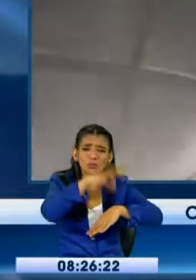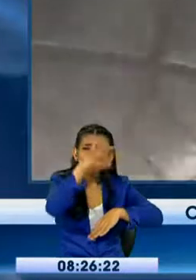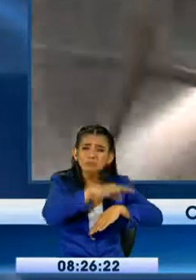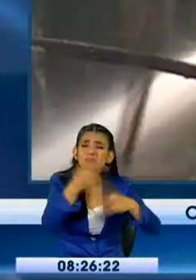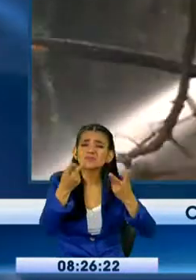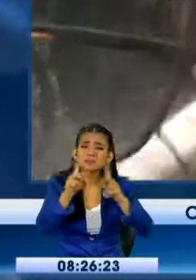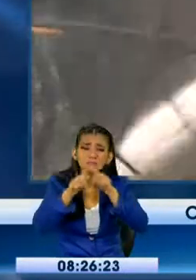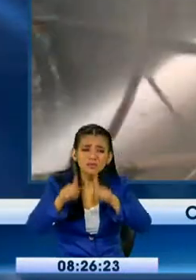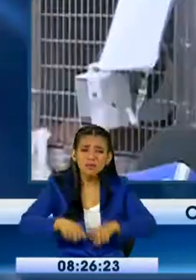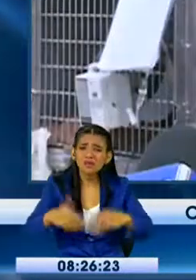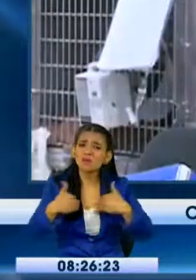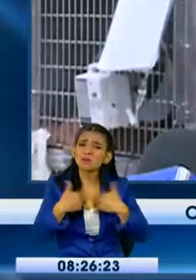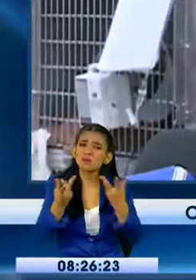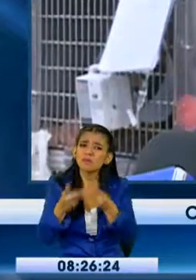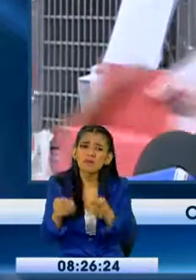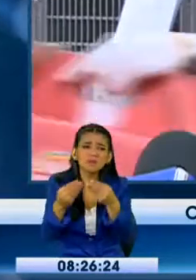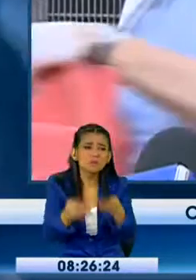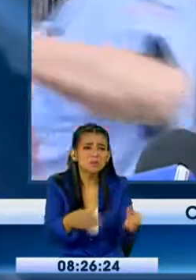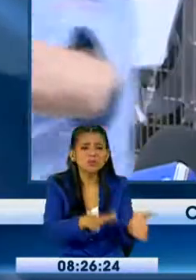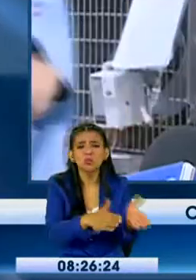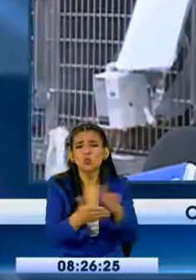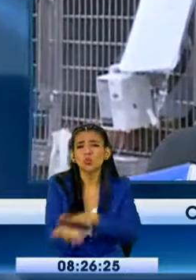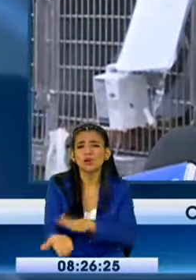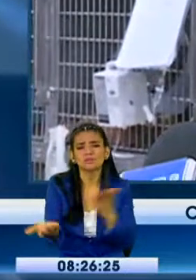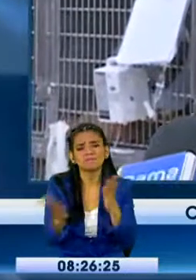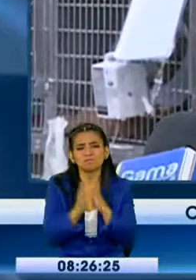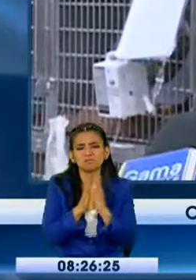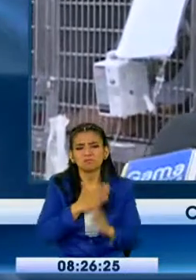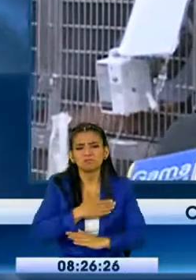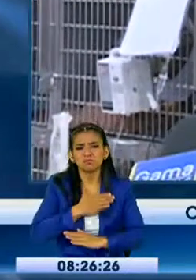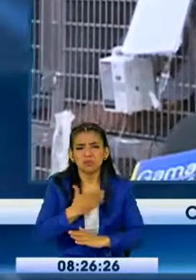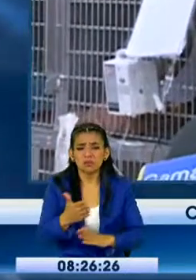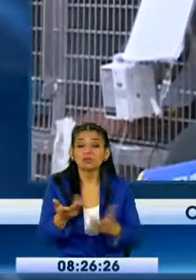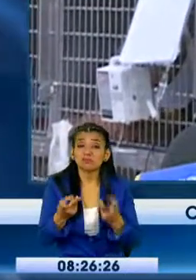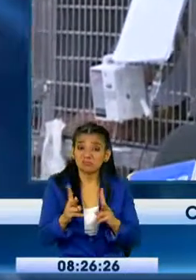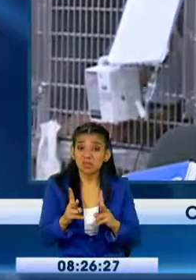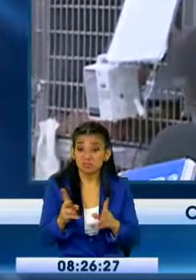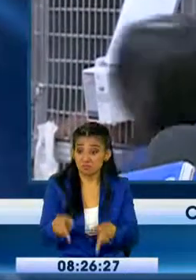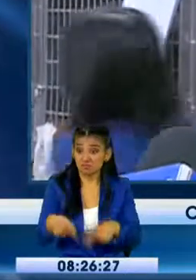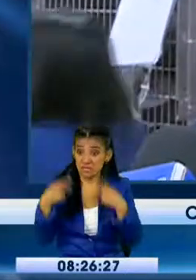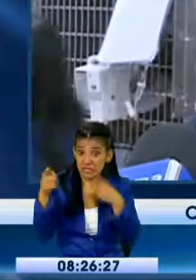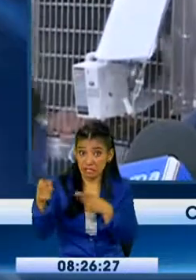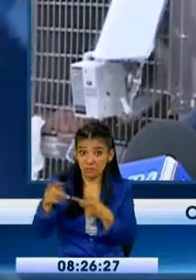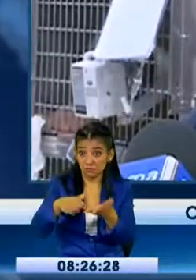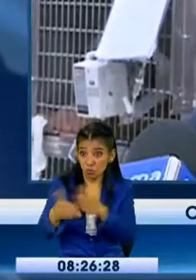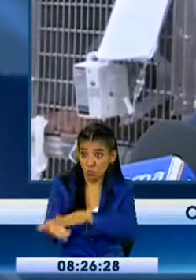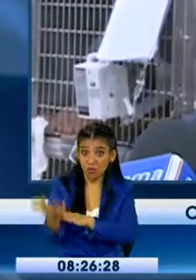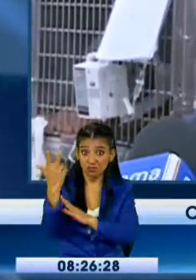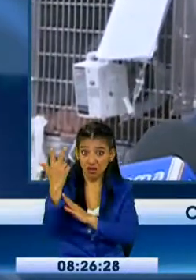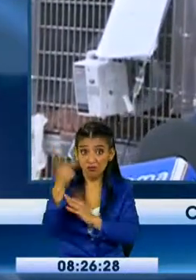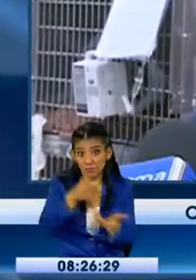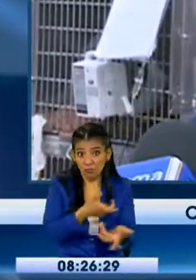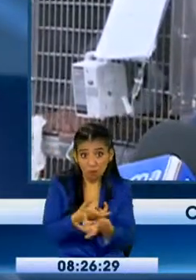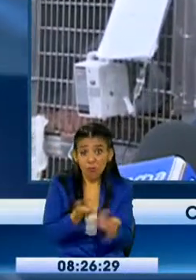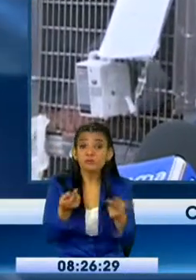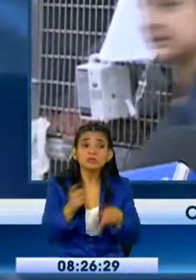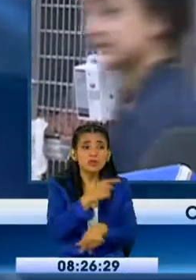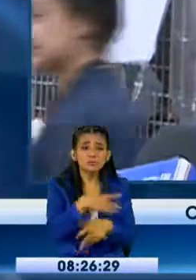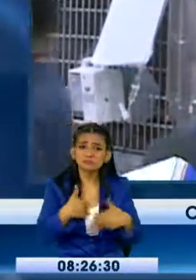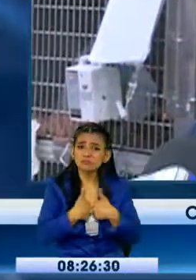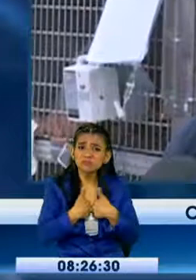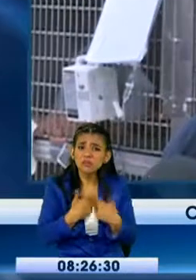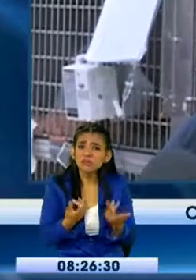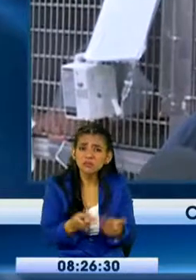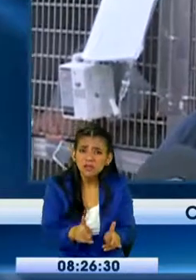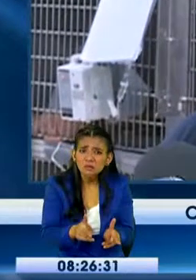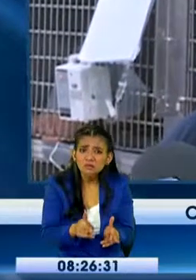va perdiendo en la naturaleza? Es lamentable todo esto. No solamente las vidas humanas que hemos perdido. Estamos viendo cómo